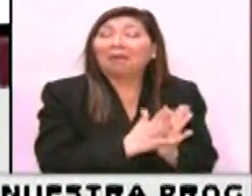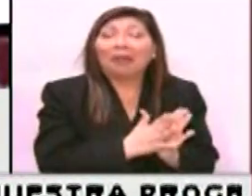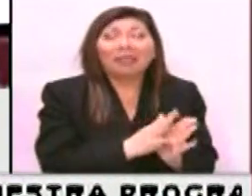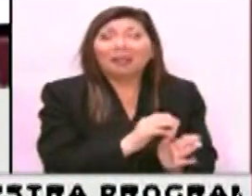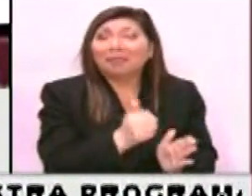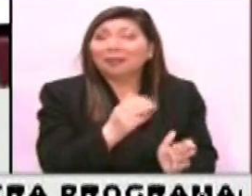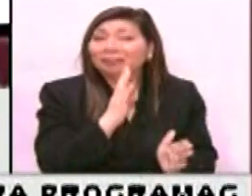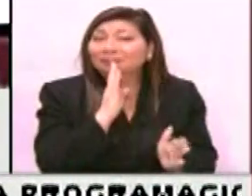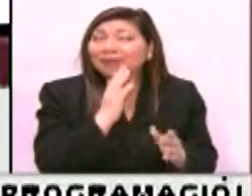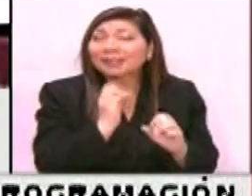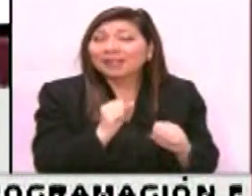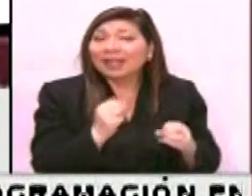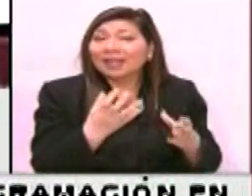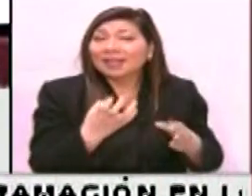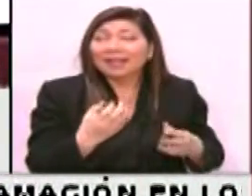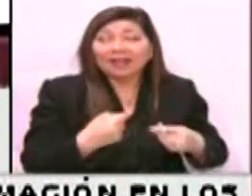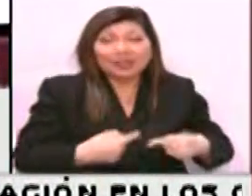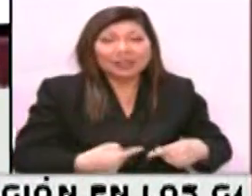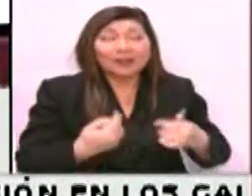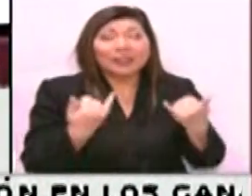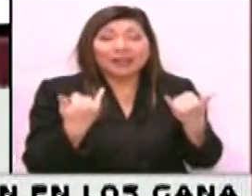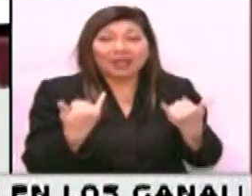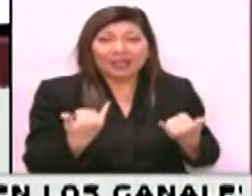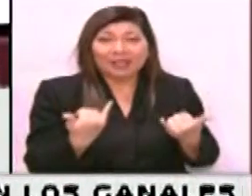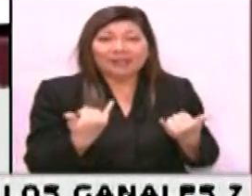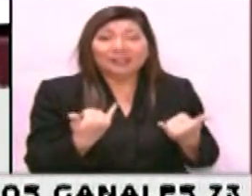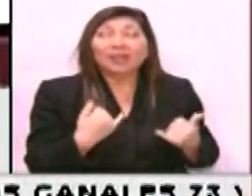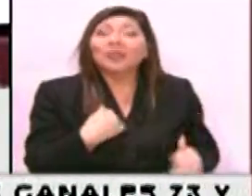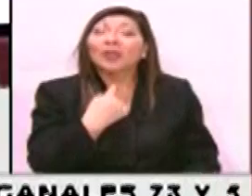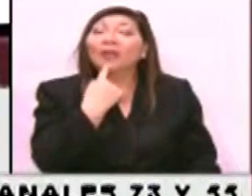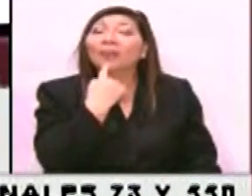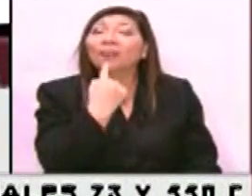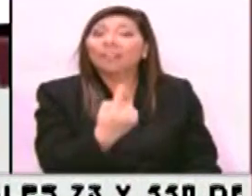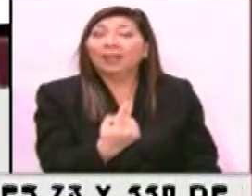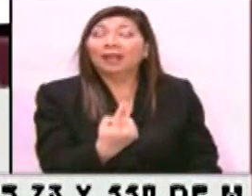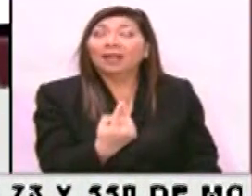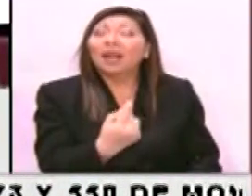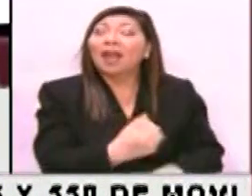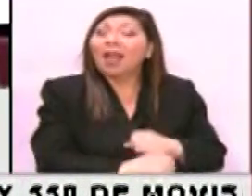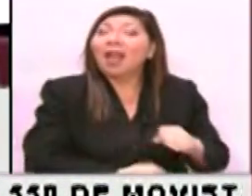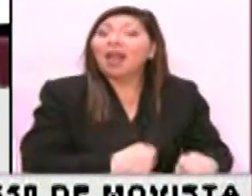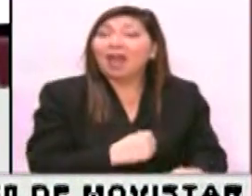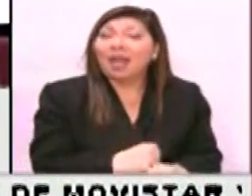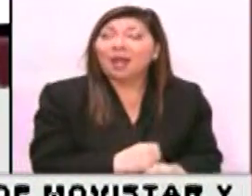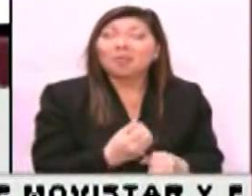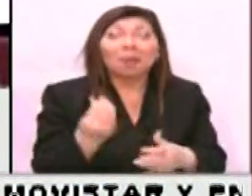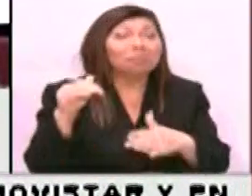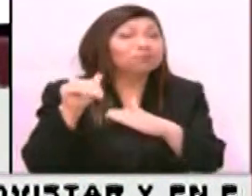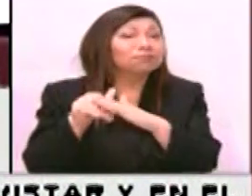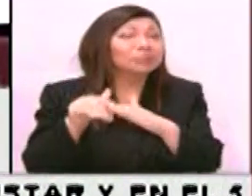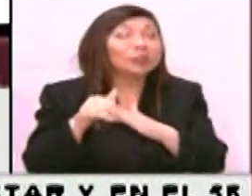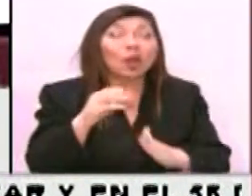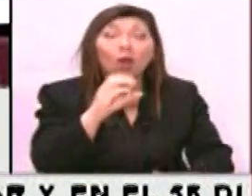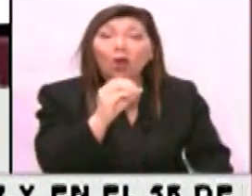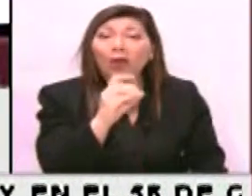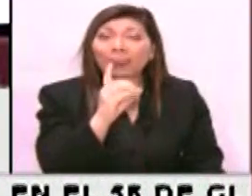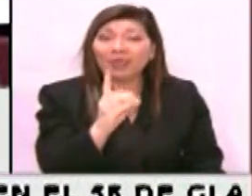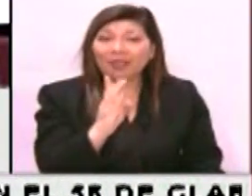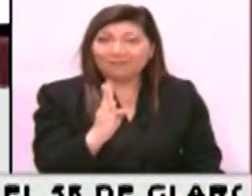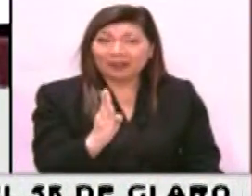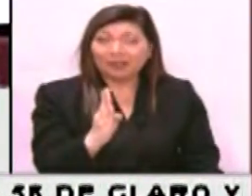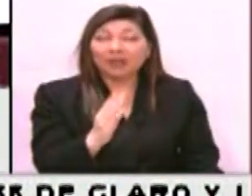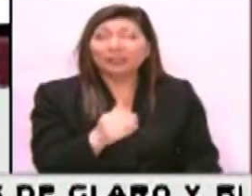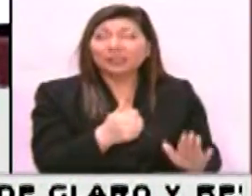otro. Si quisiéramos discutir esto, yo les digo que durante esos años el depósito de Odebrecht fueron